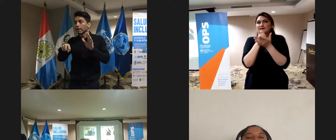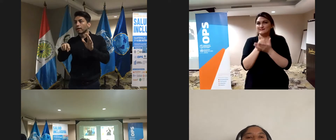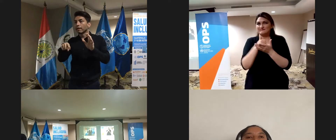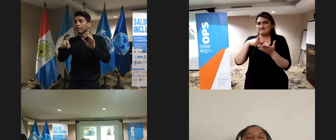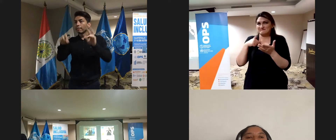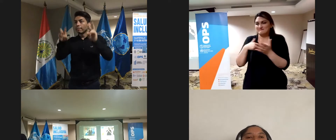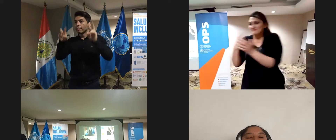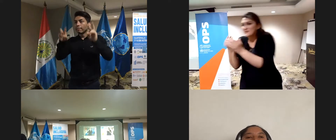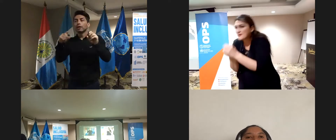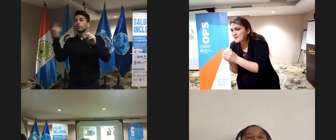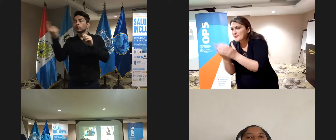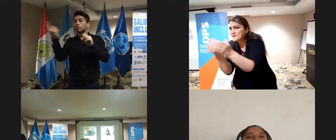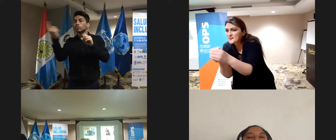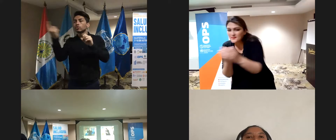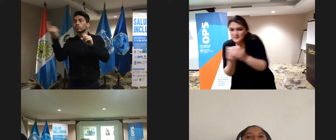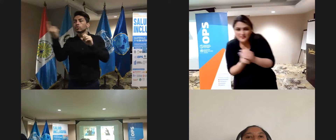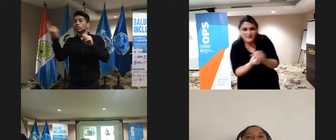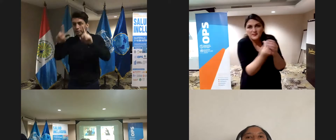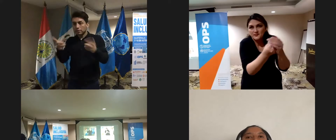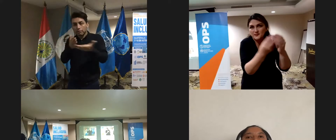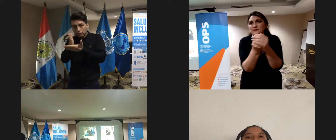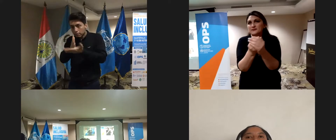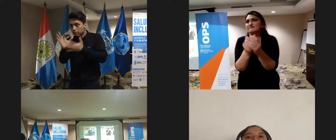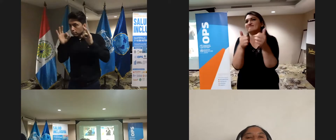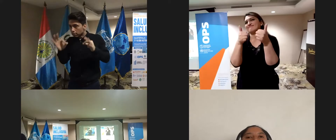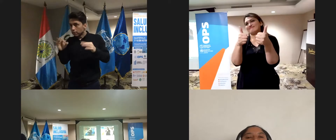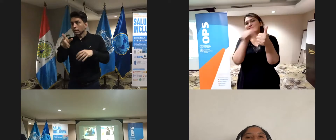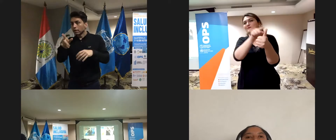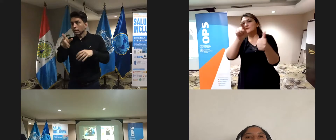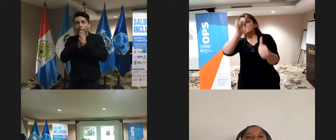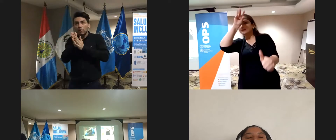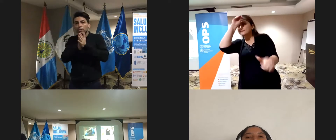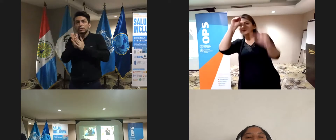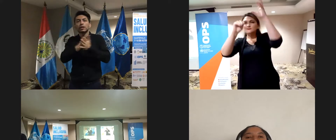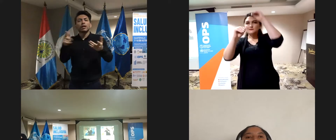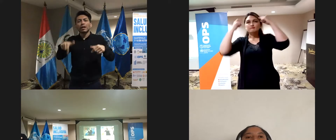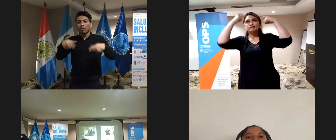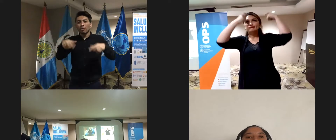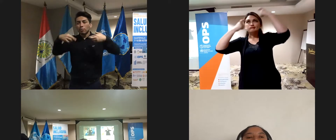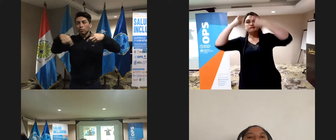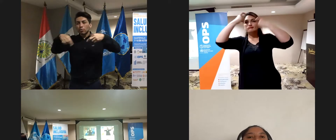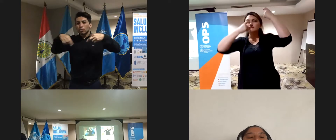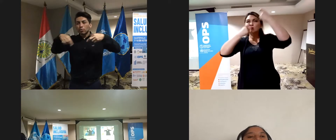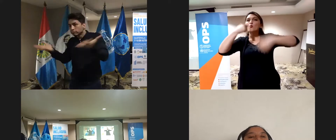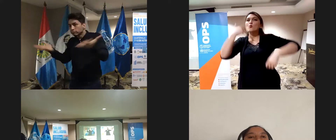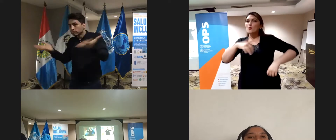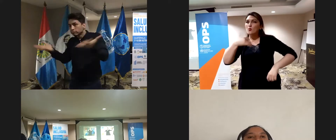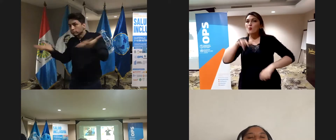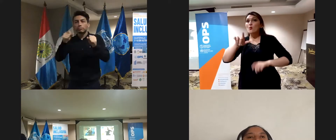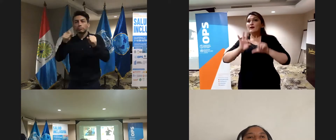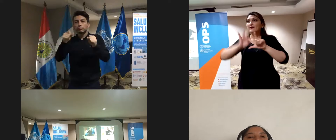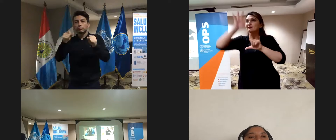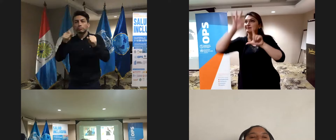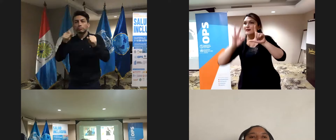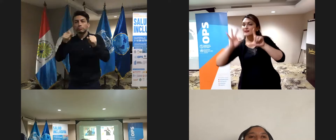que participen, van a poder aprovechar de manera objetiva todo ese conjunto de datos que se han